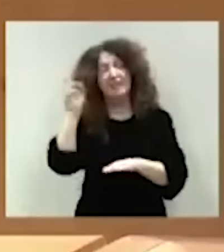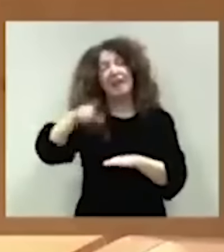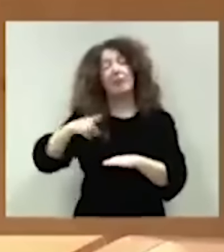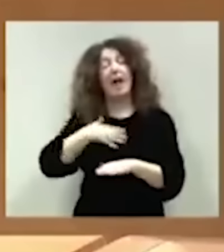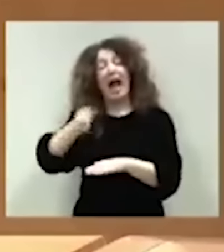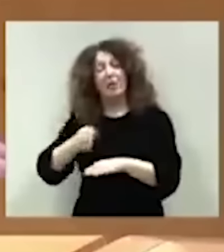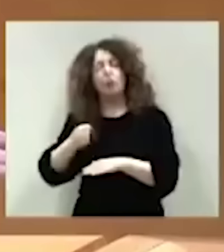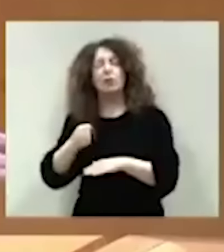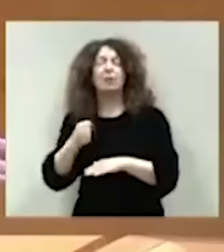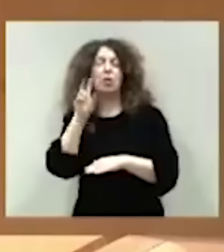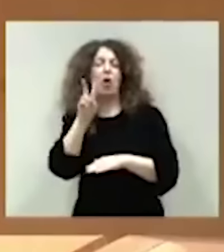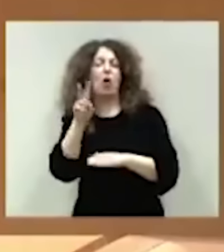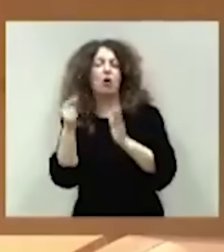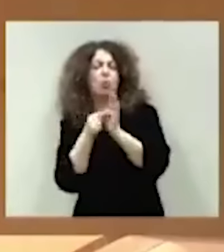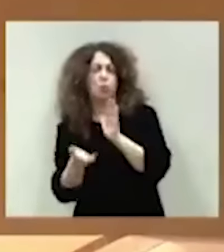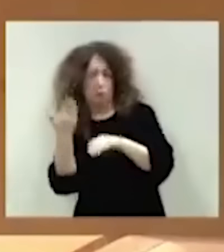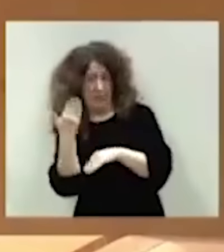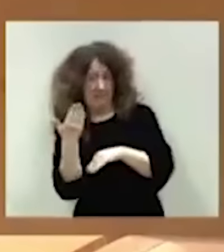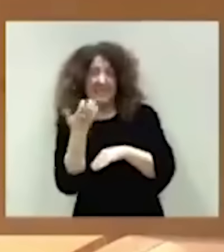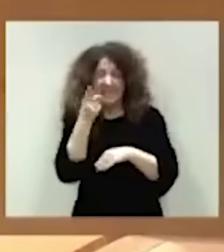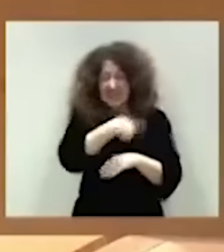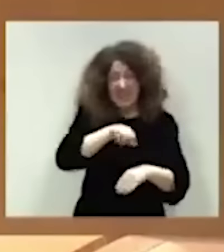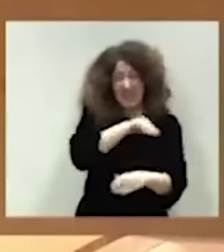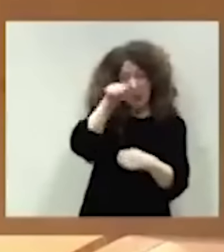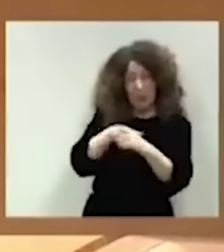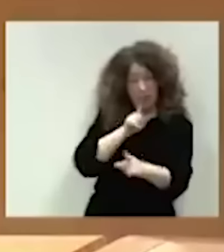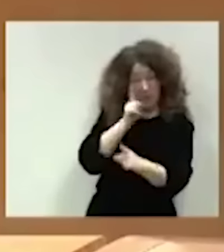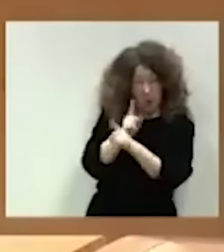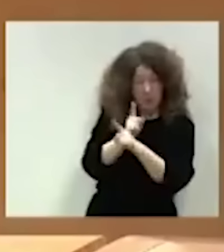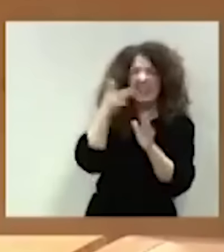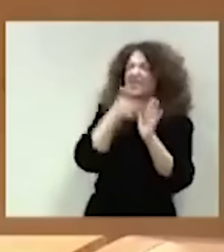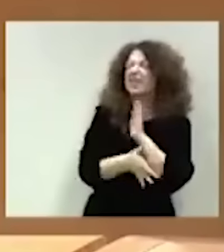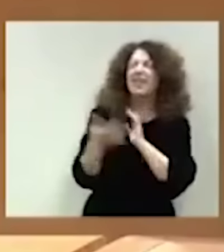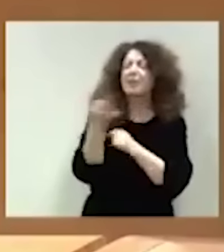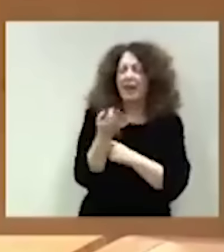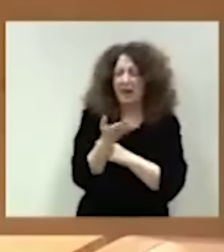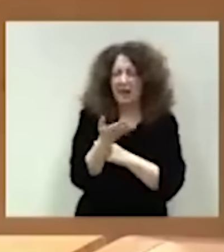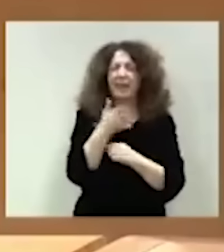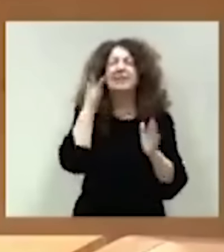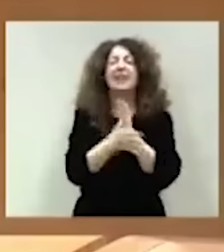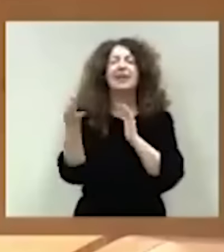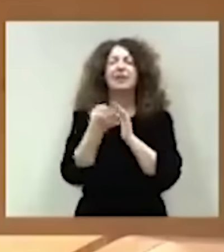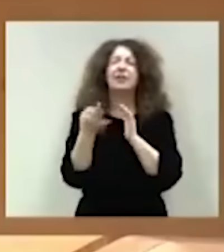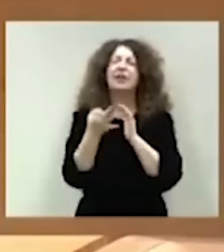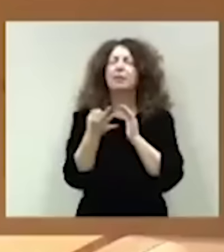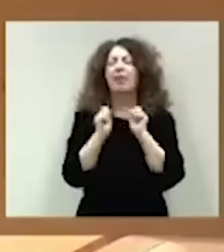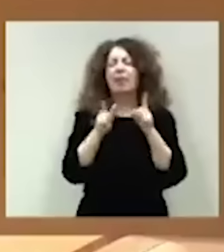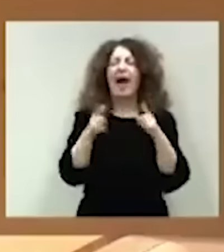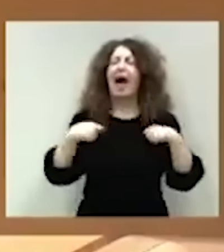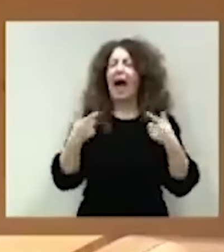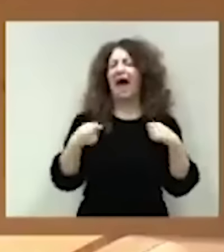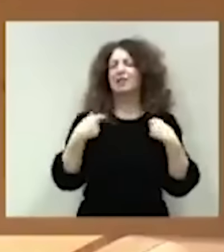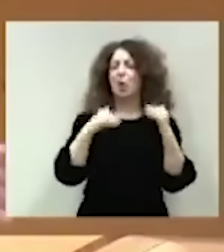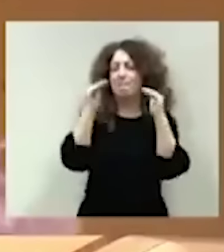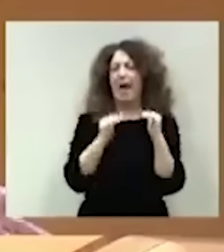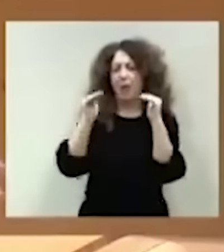que no sea increpado por la calle cada vez que intenta salir a hacer un acto público. Es por este motivo que Pedro Sánchez no quiere ir a unas